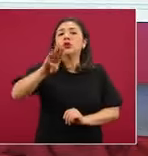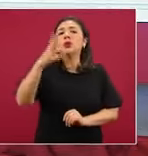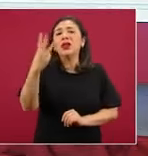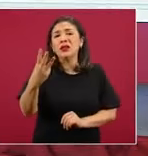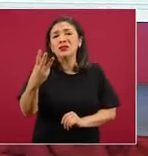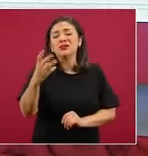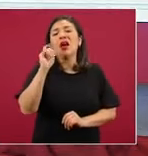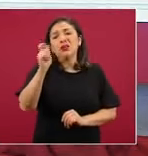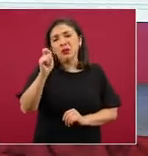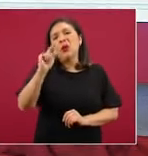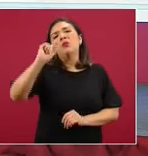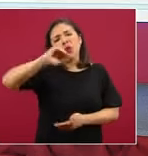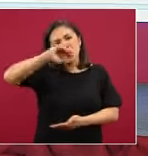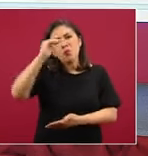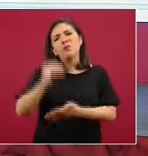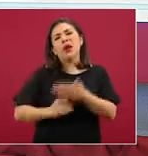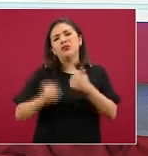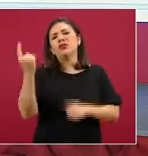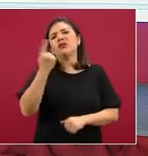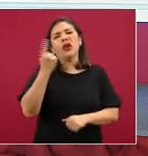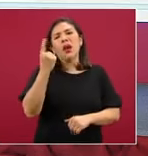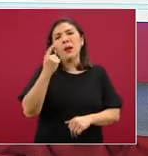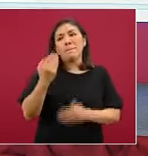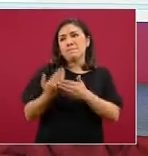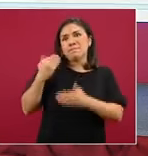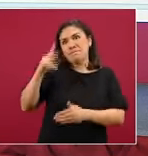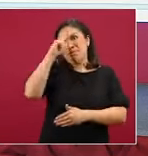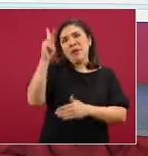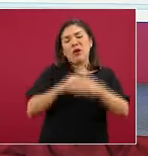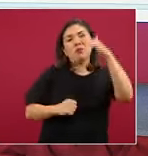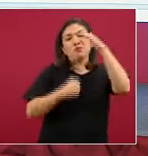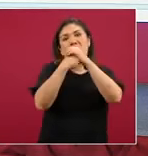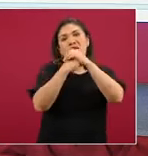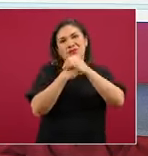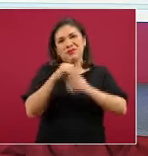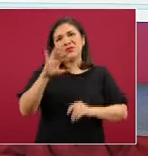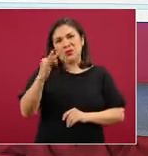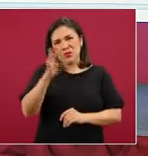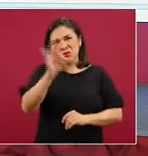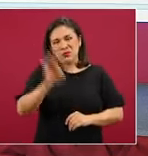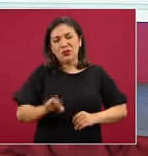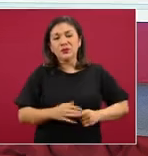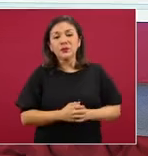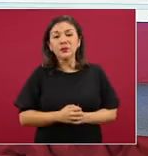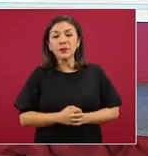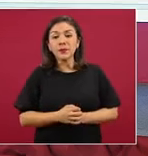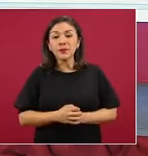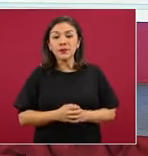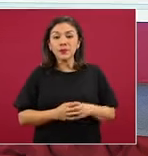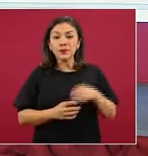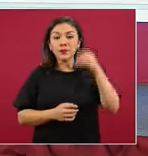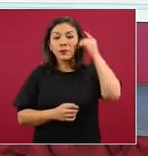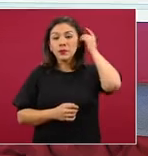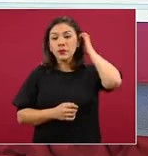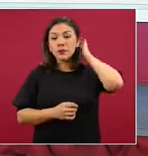una disminución con respecto al punto máximo del 44%. La siguiente, por